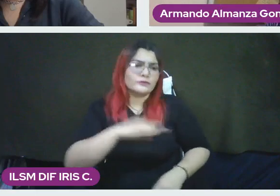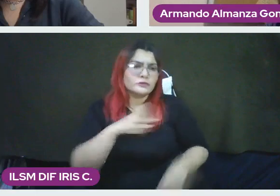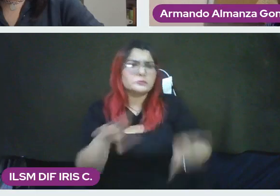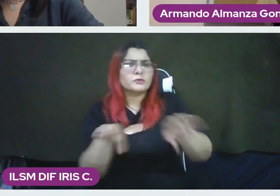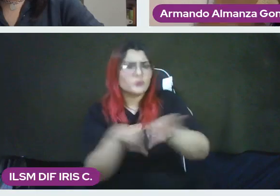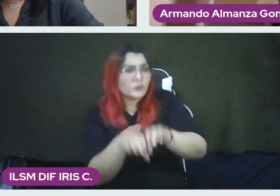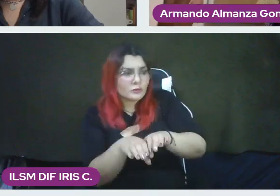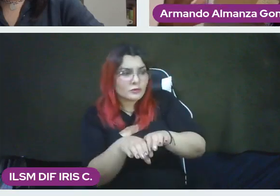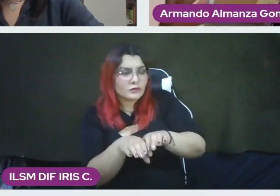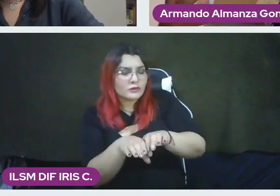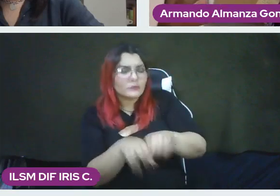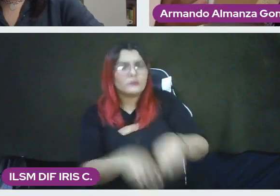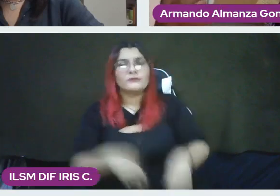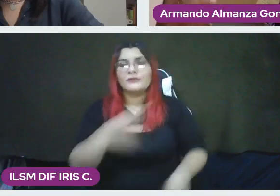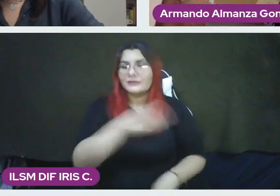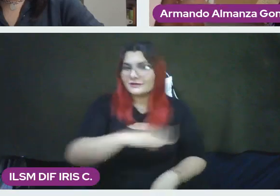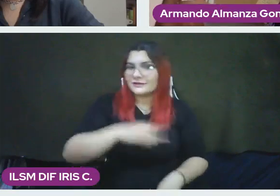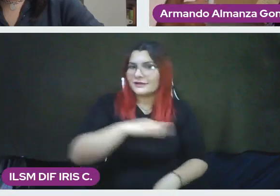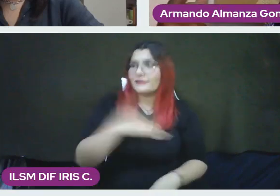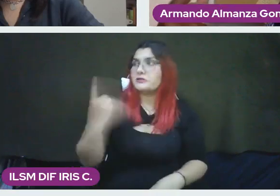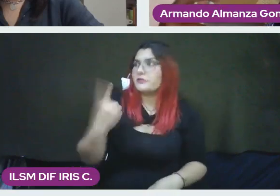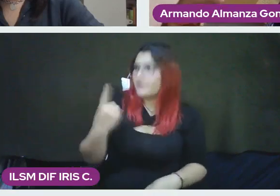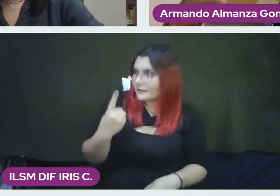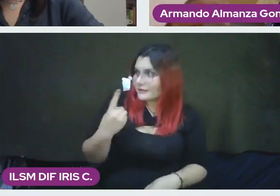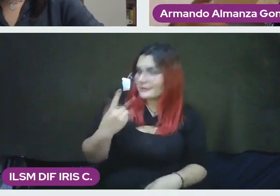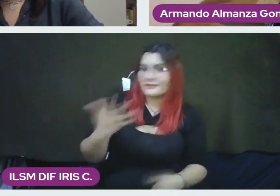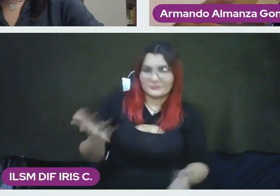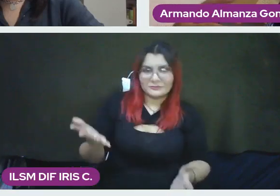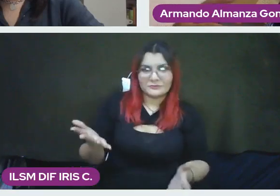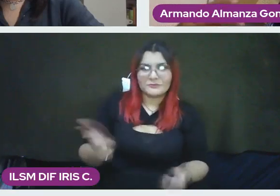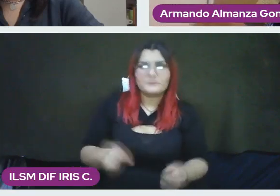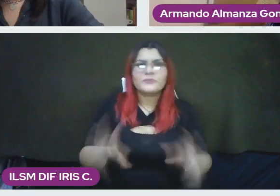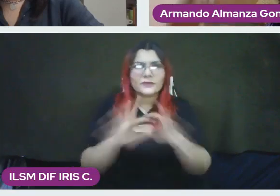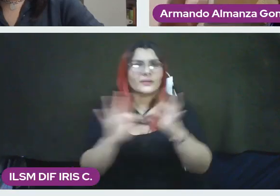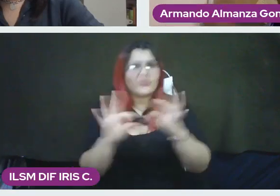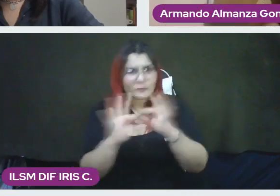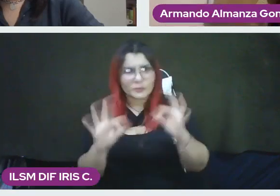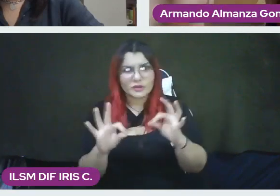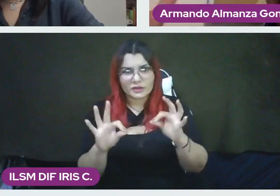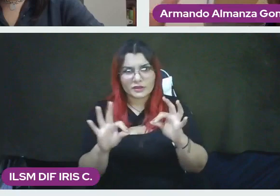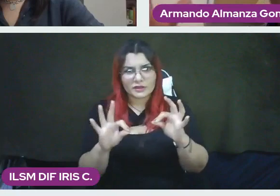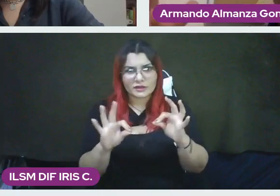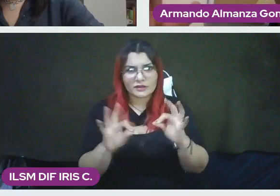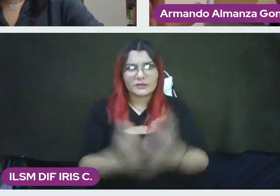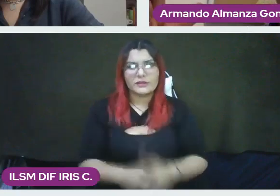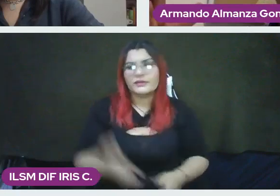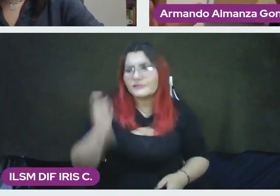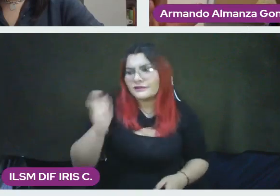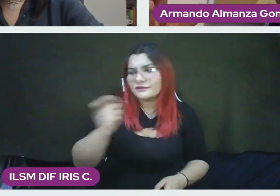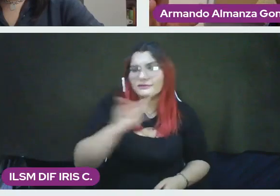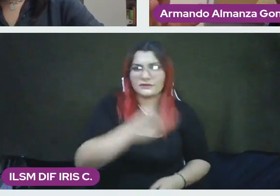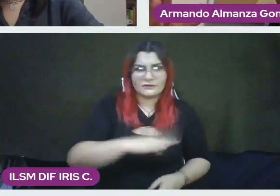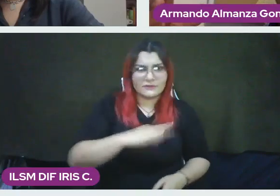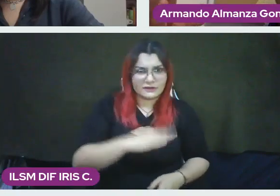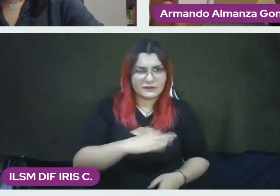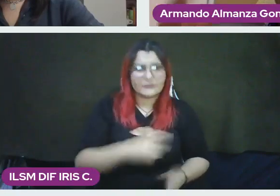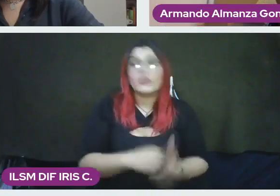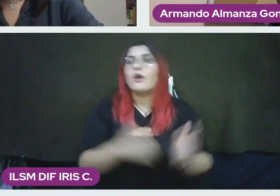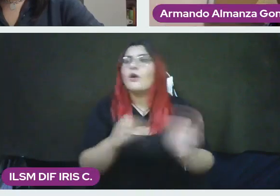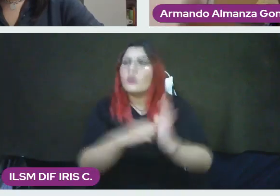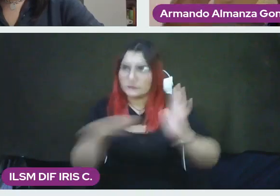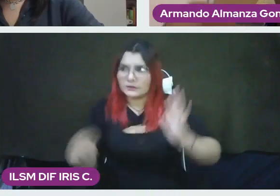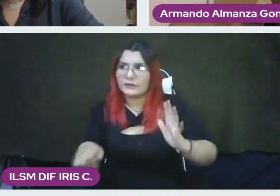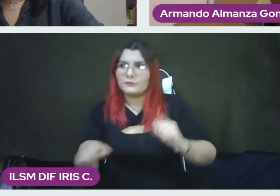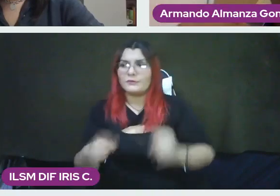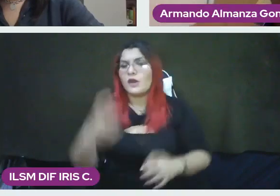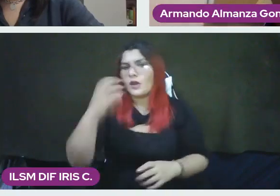Reír llorando, ¿no? Que es un poema en donde es un payaso que hace reír a una serie de personas y cuando